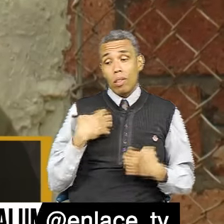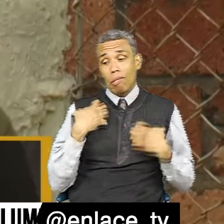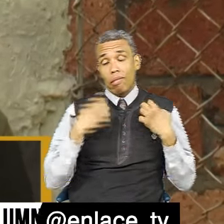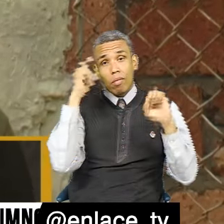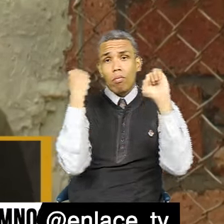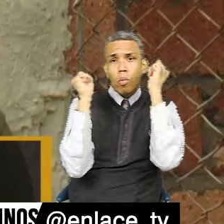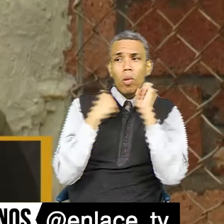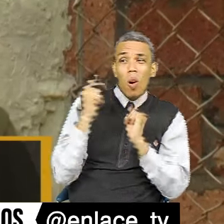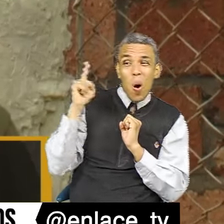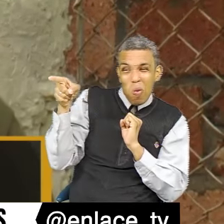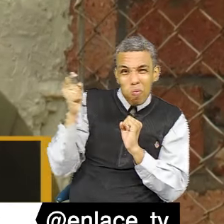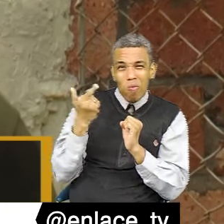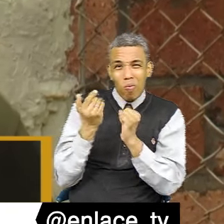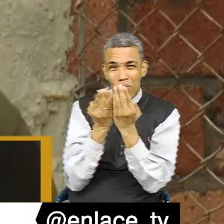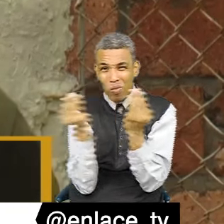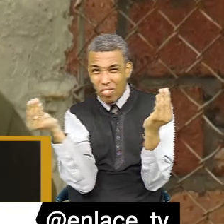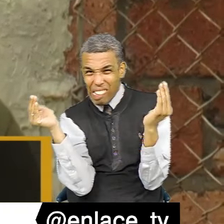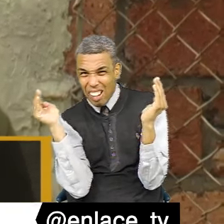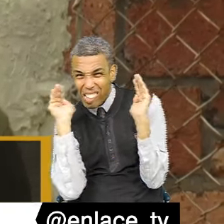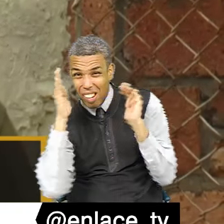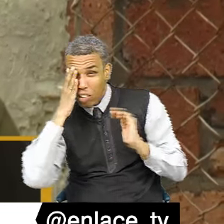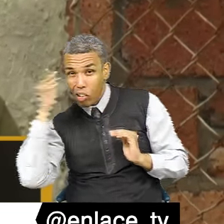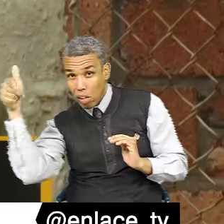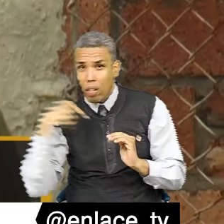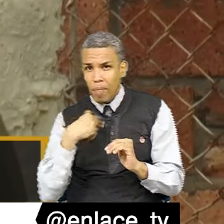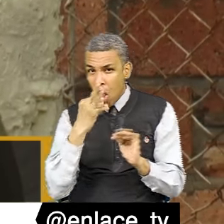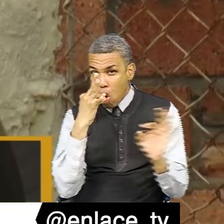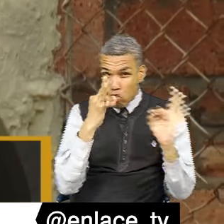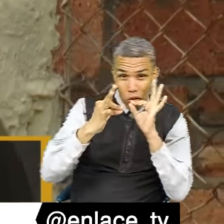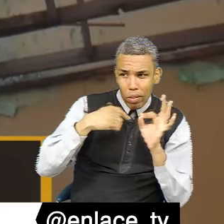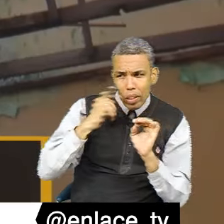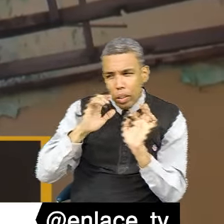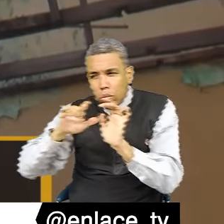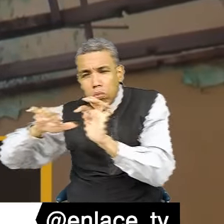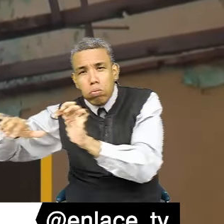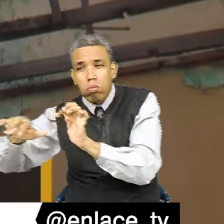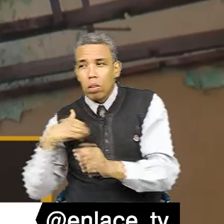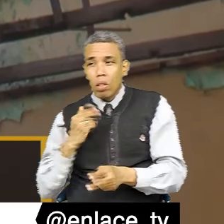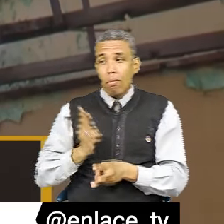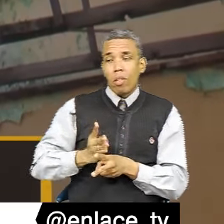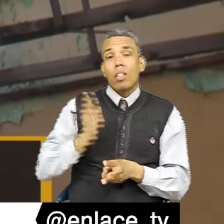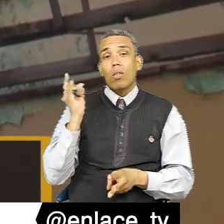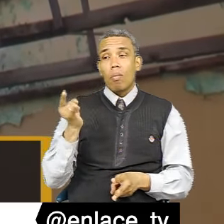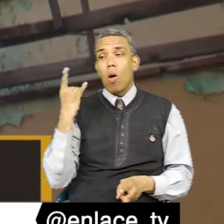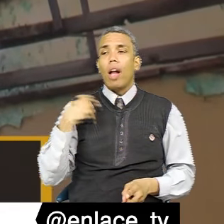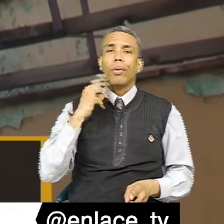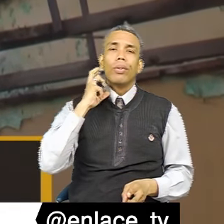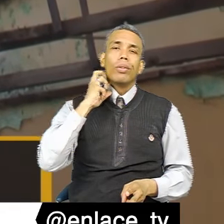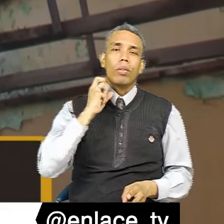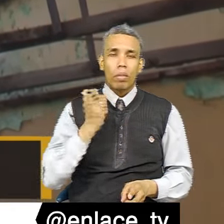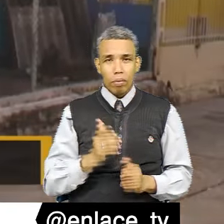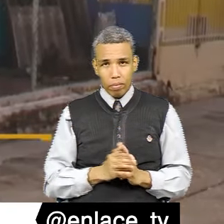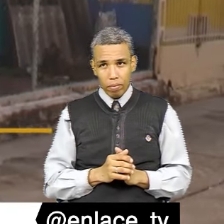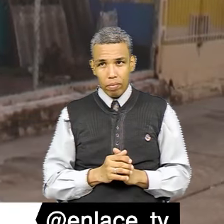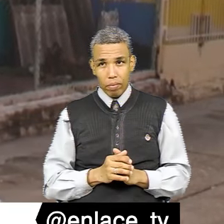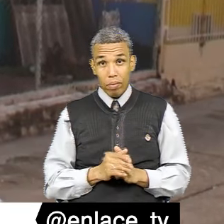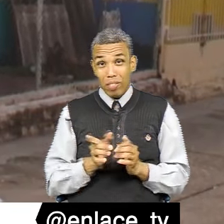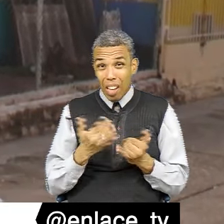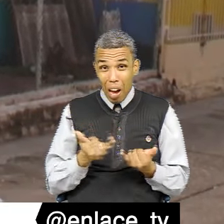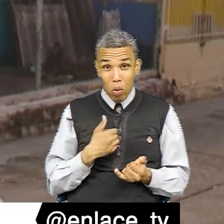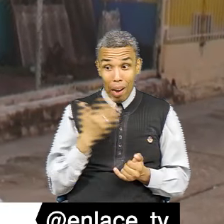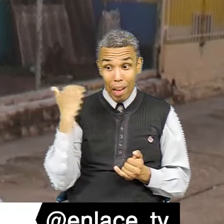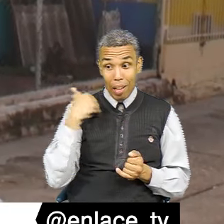viciosos y personas que llegan al barrio a hacer daño y no vienen a hacer nunca el bien. Entre tanto, este lugar que sirvió de enseñanza para muchos es hoy un